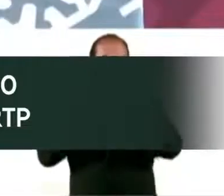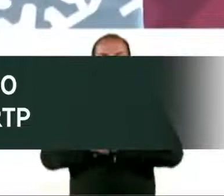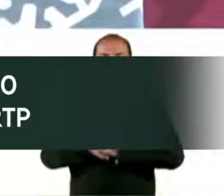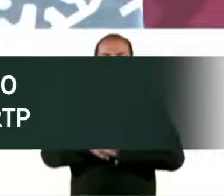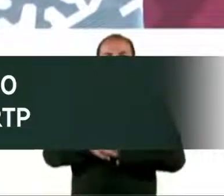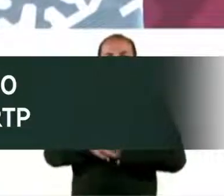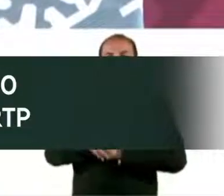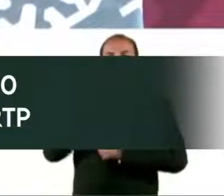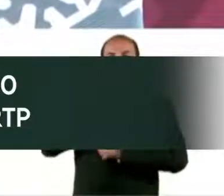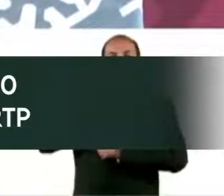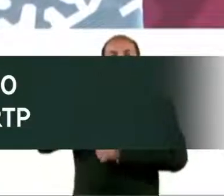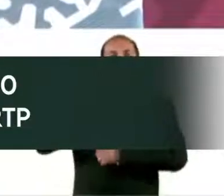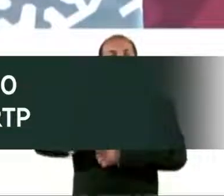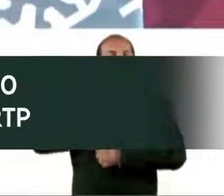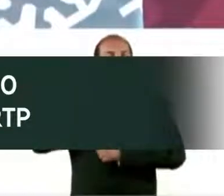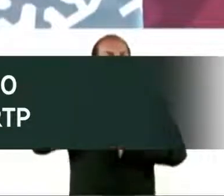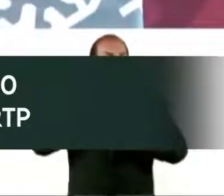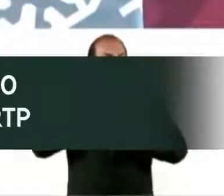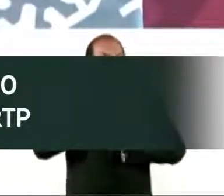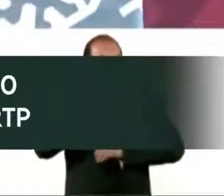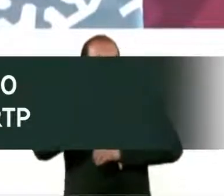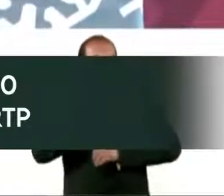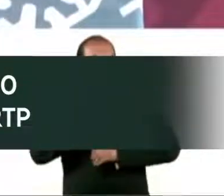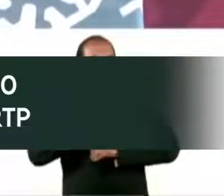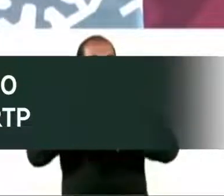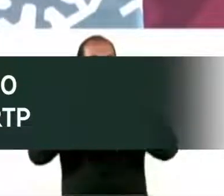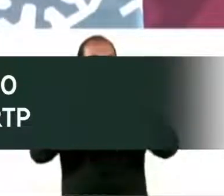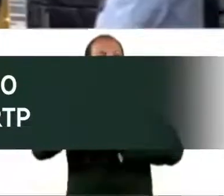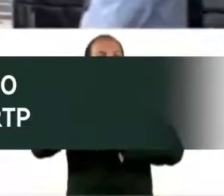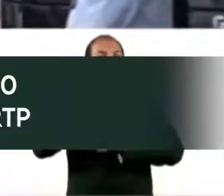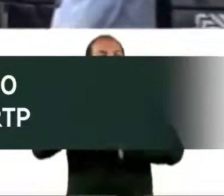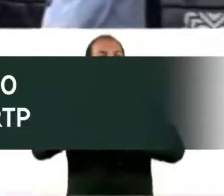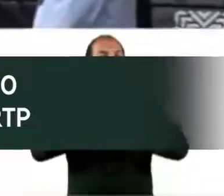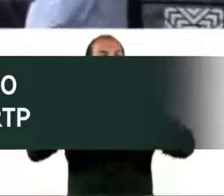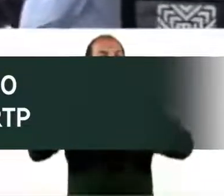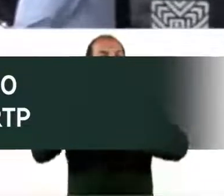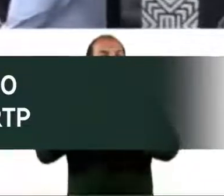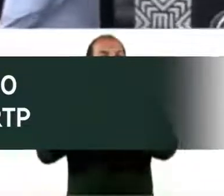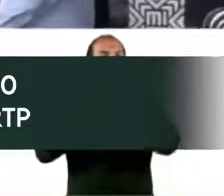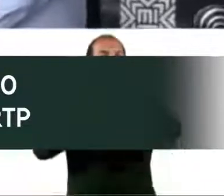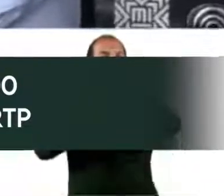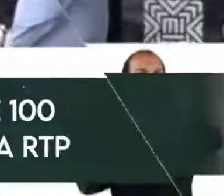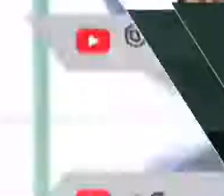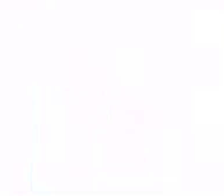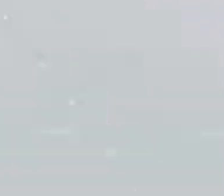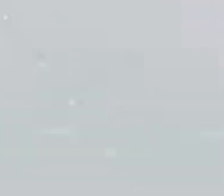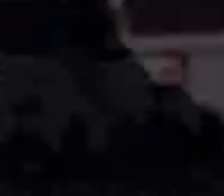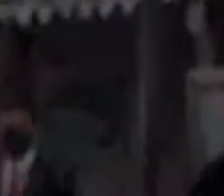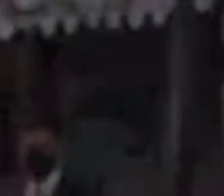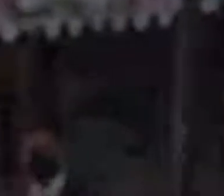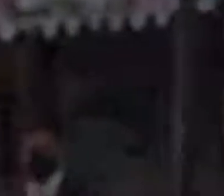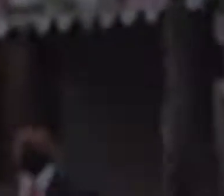operar 8 trolebuses nuevos que se incorporan a la ruta que va del Rosario a Chapultepec.